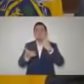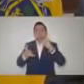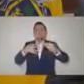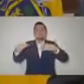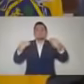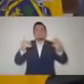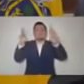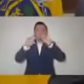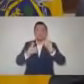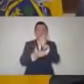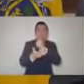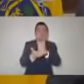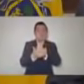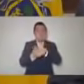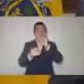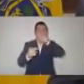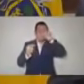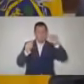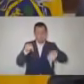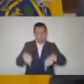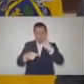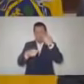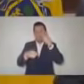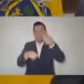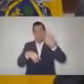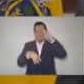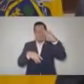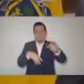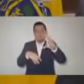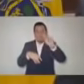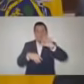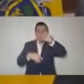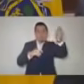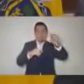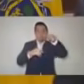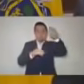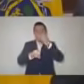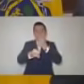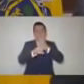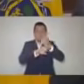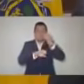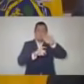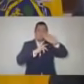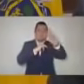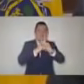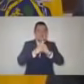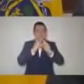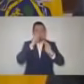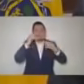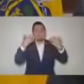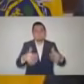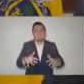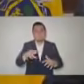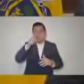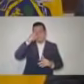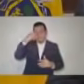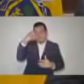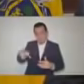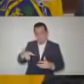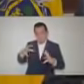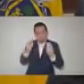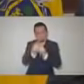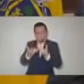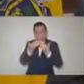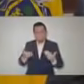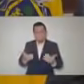en ciudades y naciones que pensaron que ya habían superado la emergencia sanitaria en méxico estamos ante un escenario